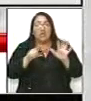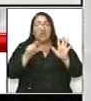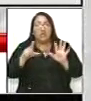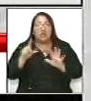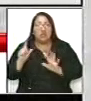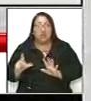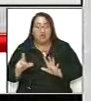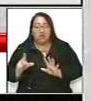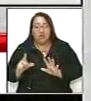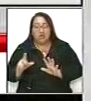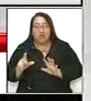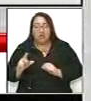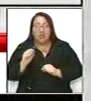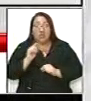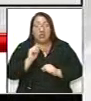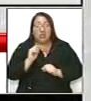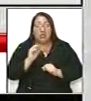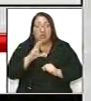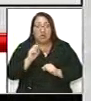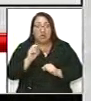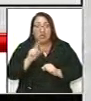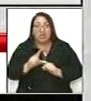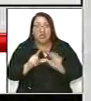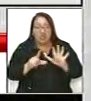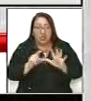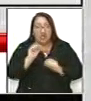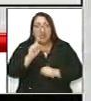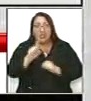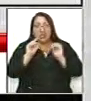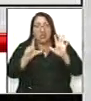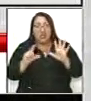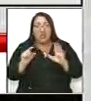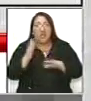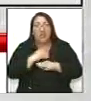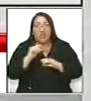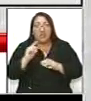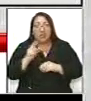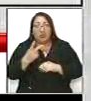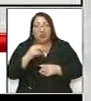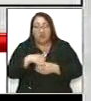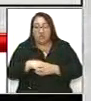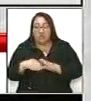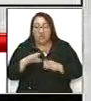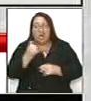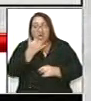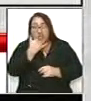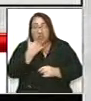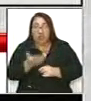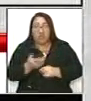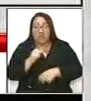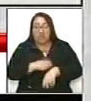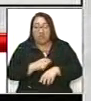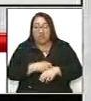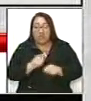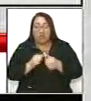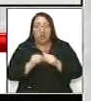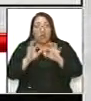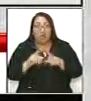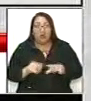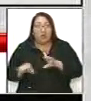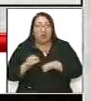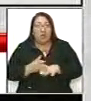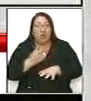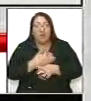3717, definimos, presidente, en ese momento cuando estábamos en segunda votación, que se había cometido un error en el momento de la redacción que